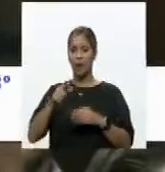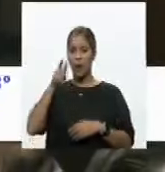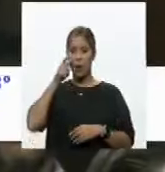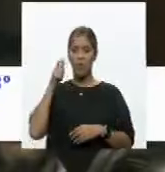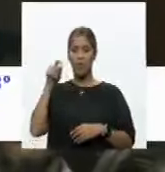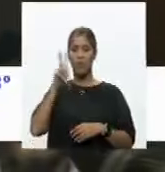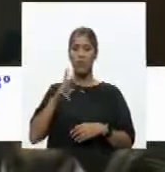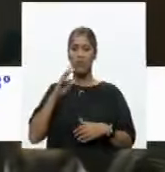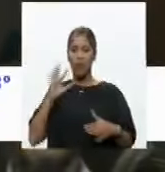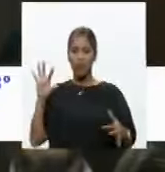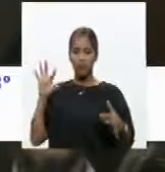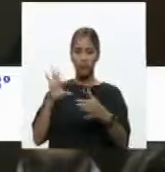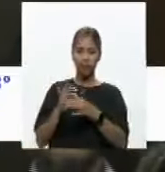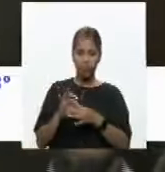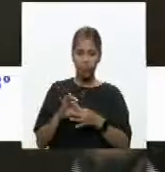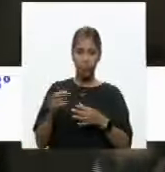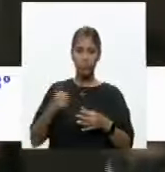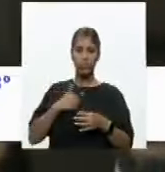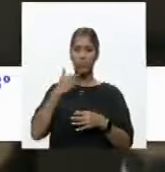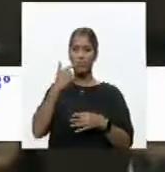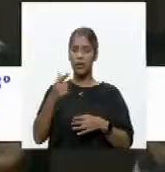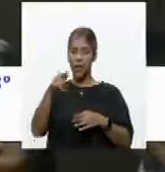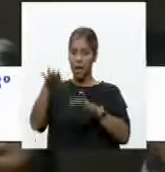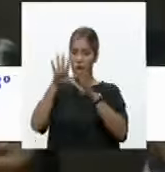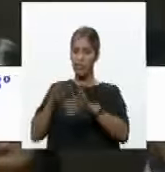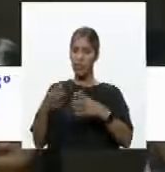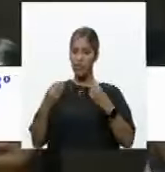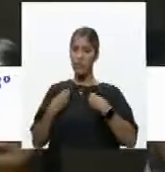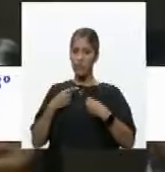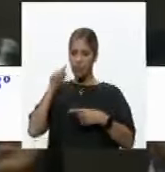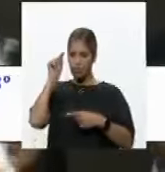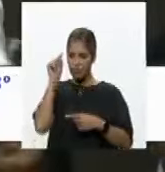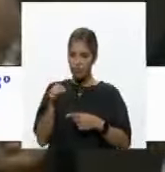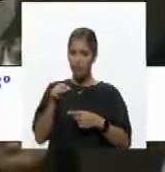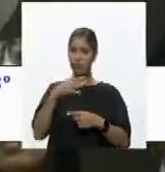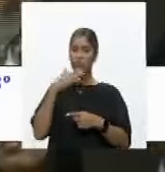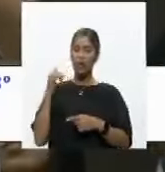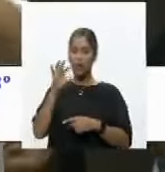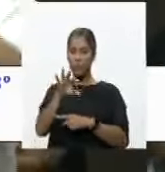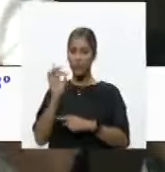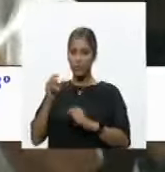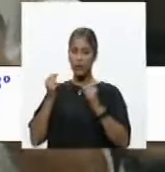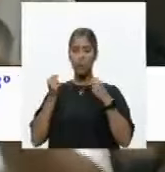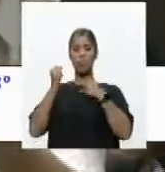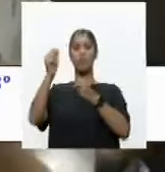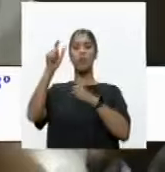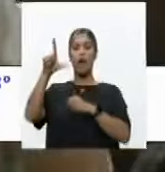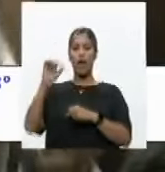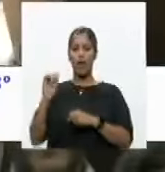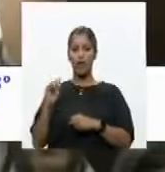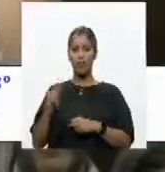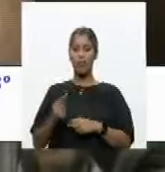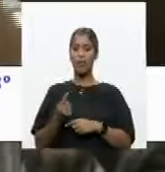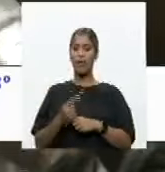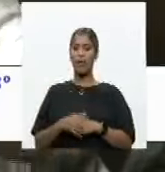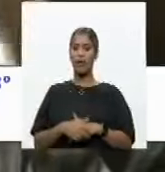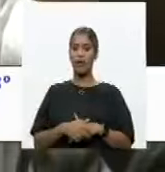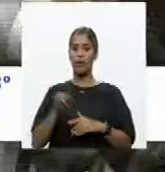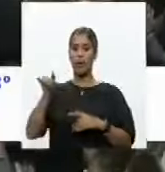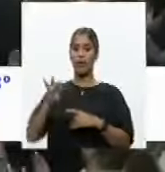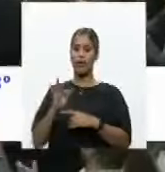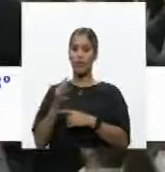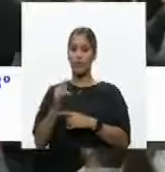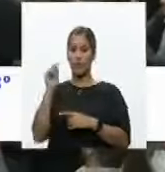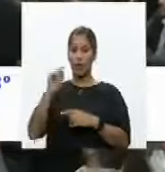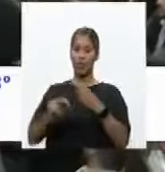de Venezuela conectara y dijera, esta es la vía, por aquí nos vamos. Así que viva Ali Primera, carajo, como fundador